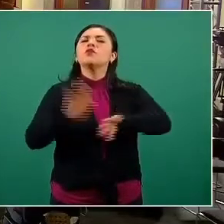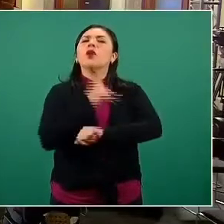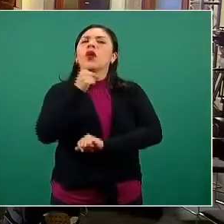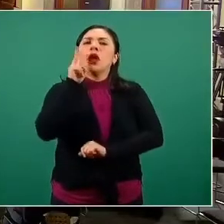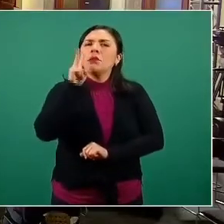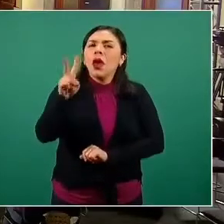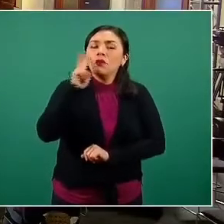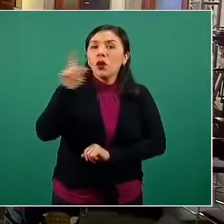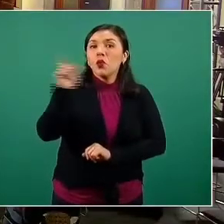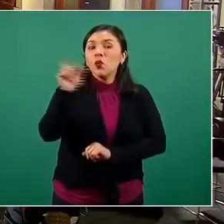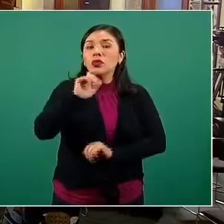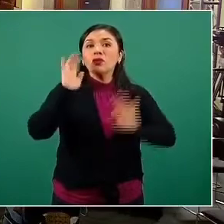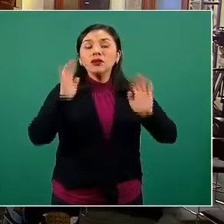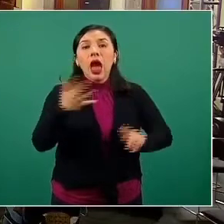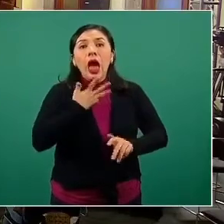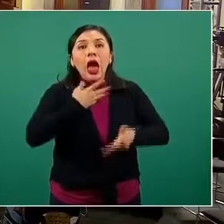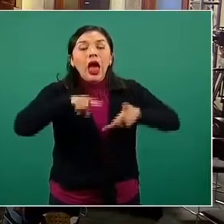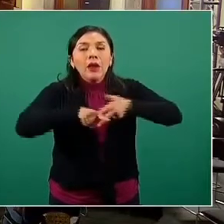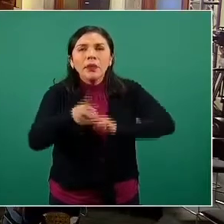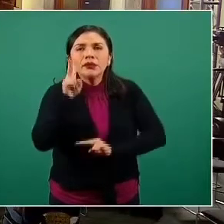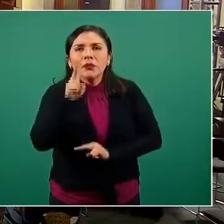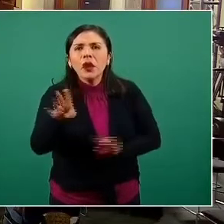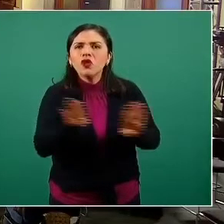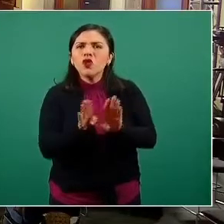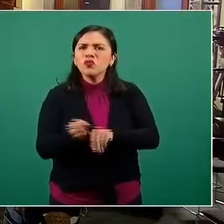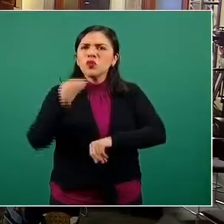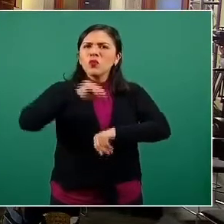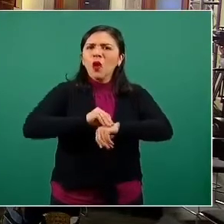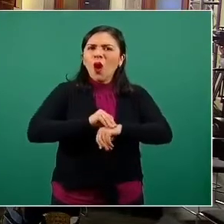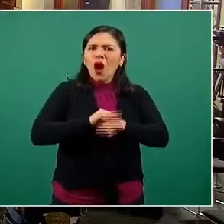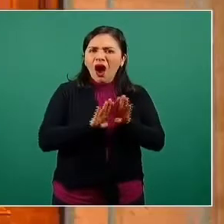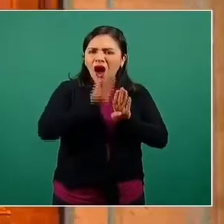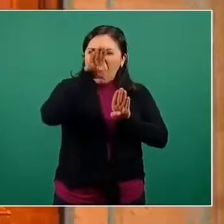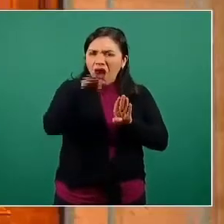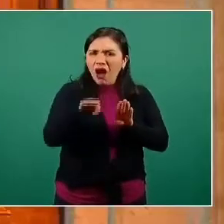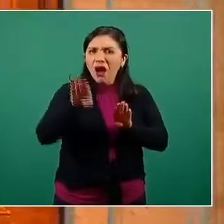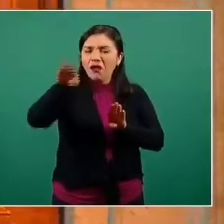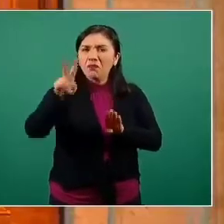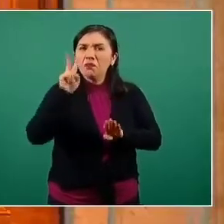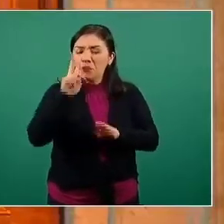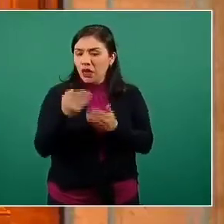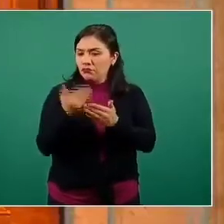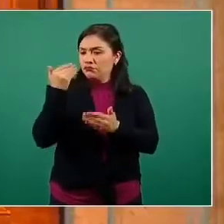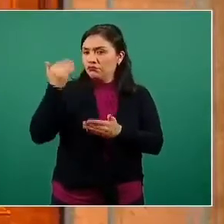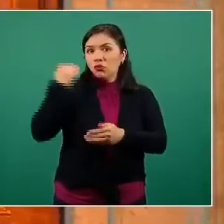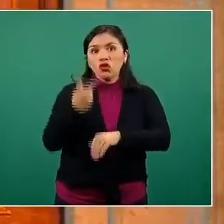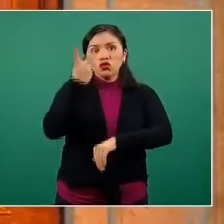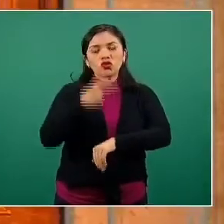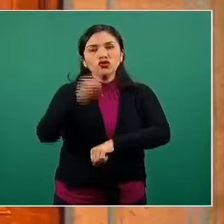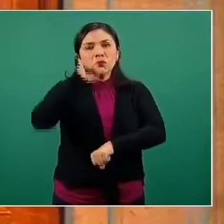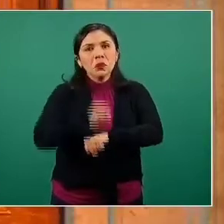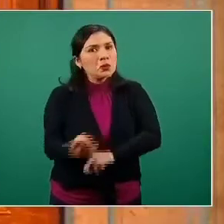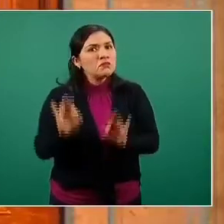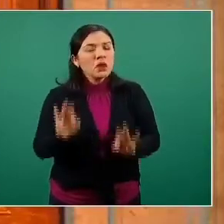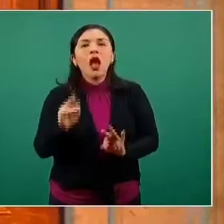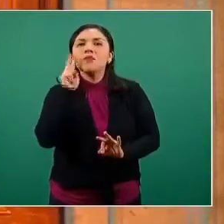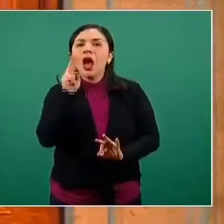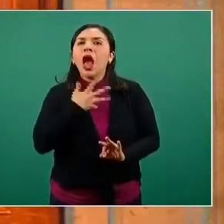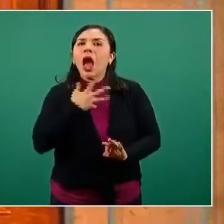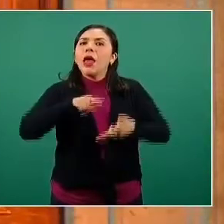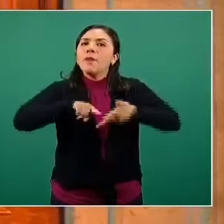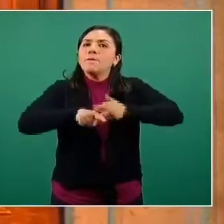cuando empezamos a tener un comportamiento que, como vemos en las últimas dos semanas, empieza a